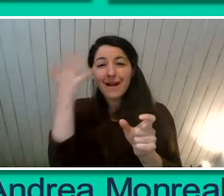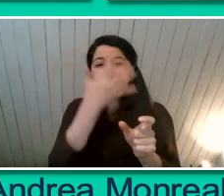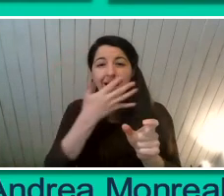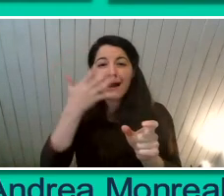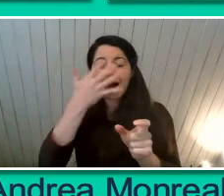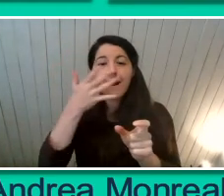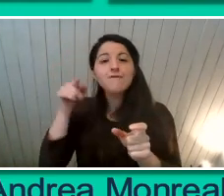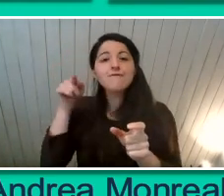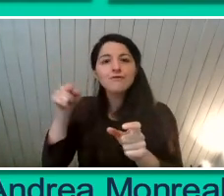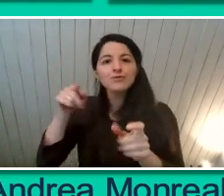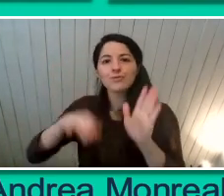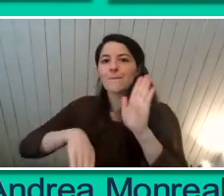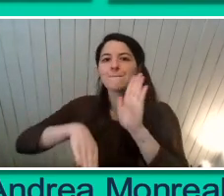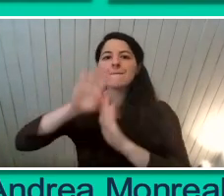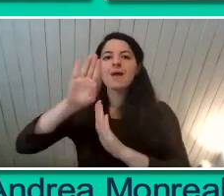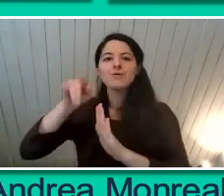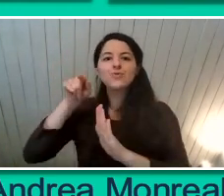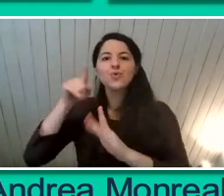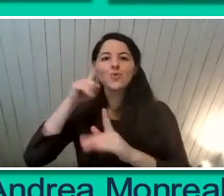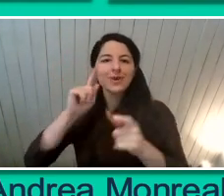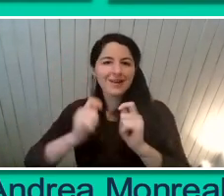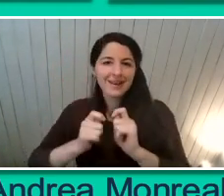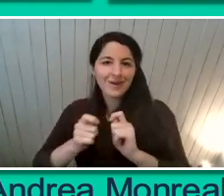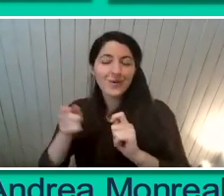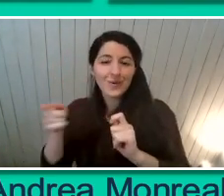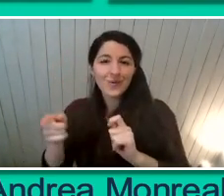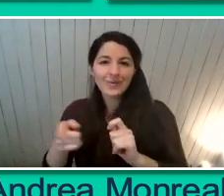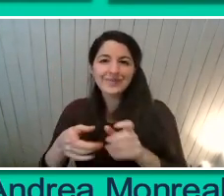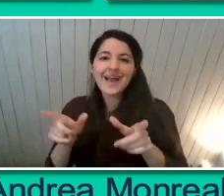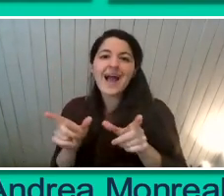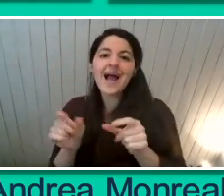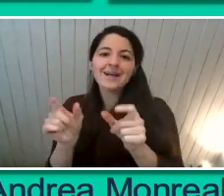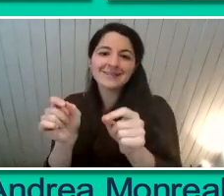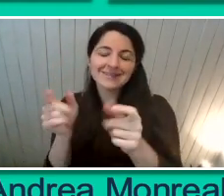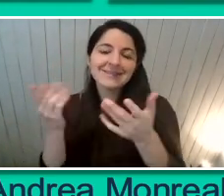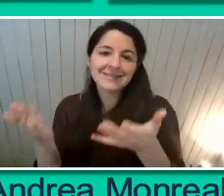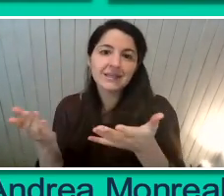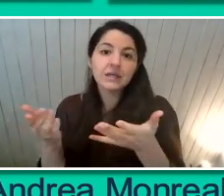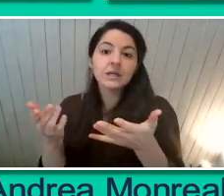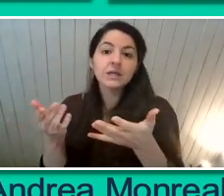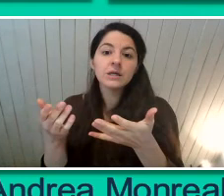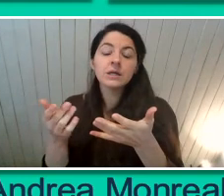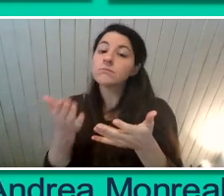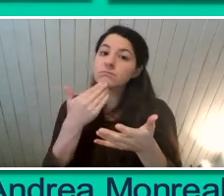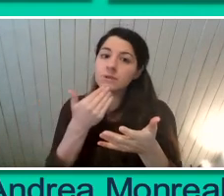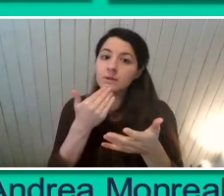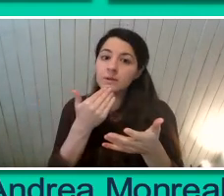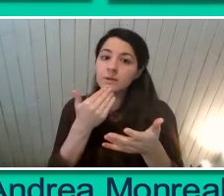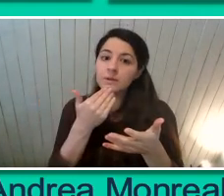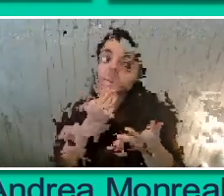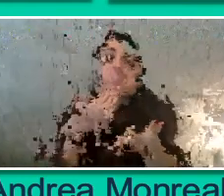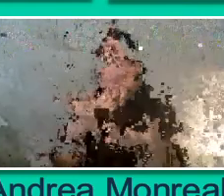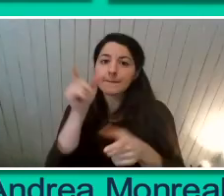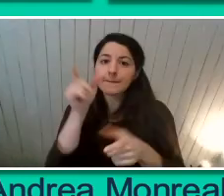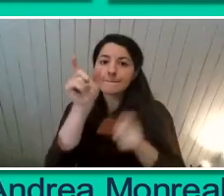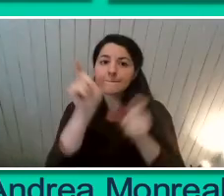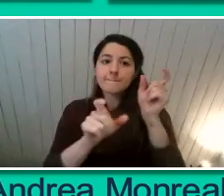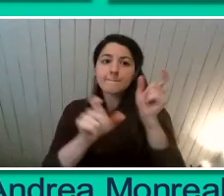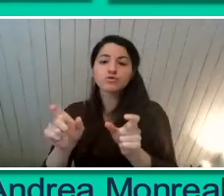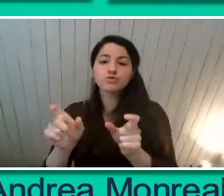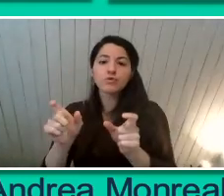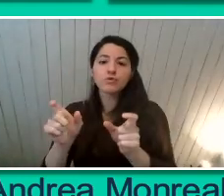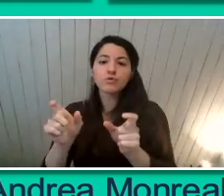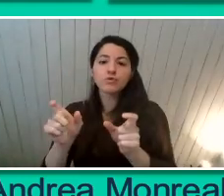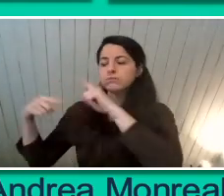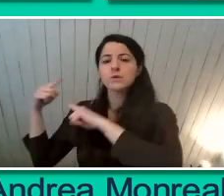de desarrollar cáncer de próstata. Se sabe que las personas que tienen herencia, que su papá o su abuelo